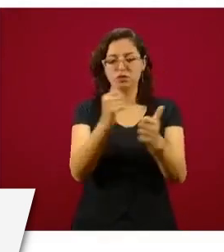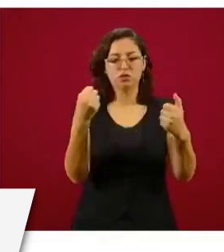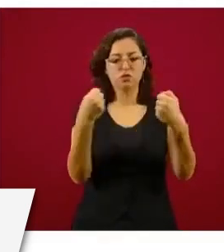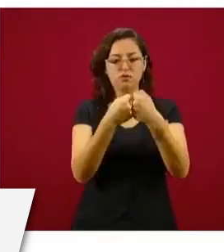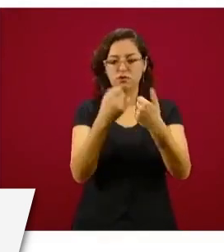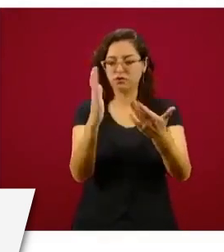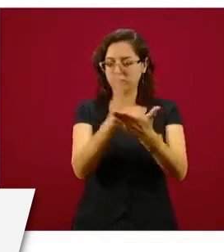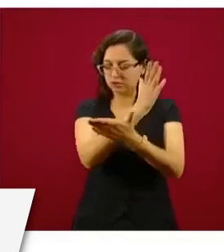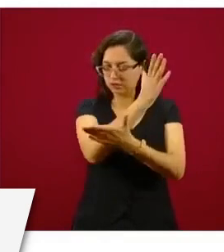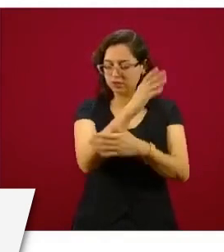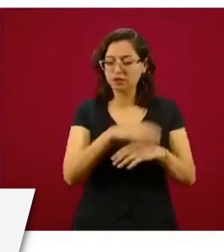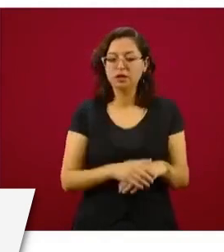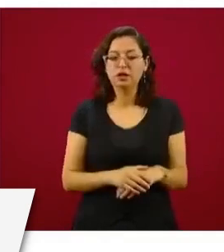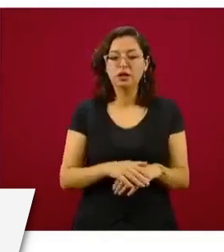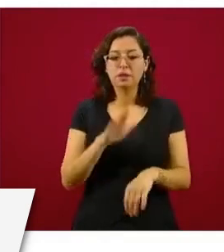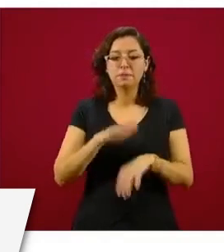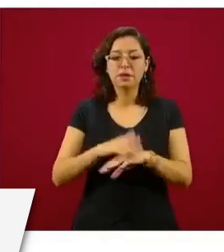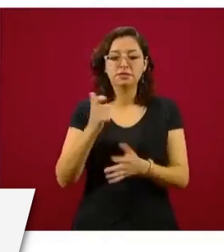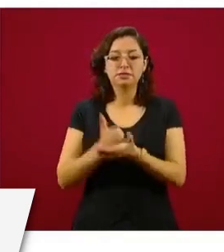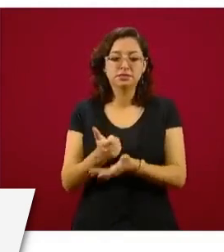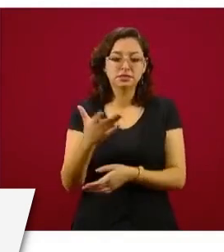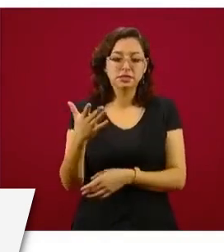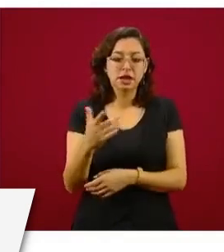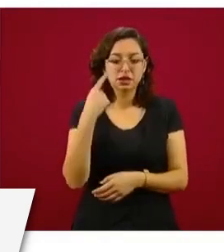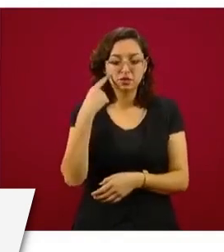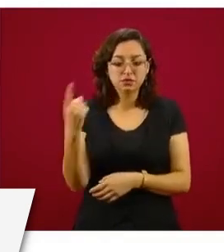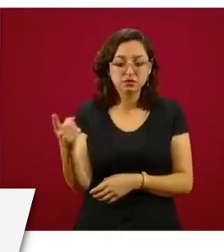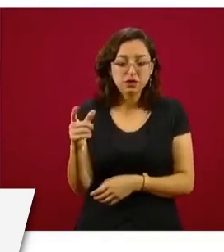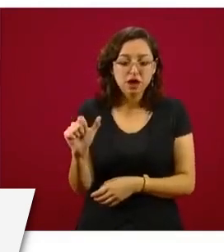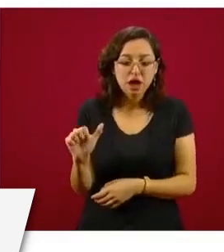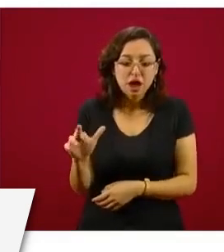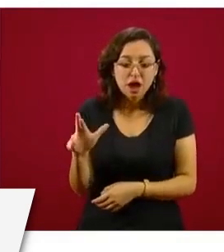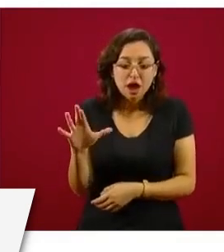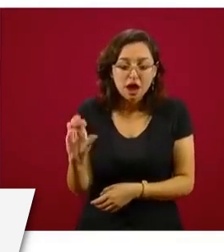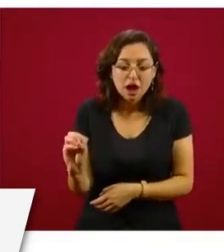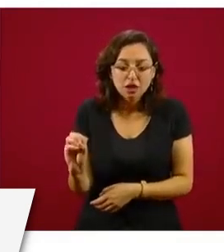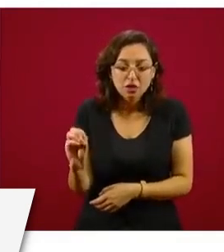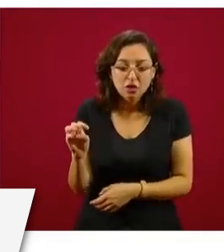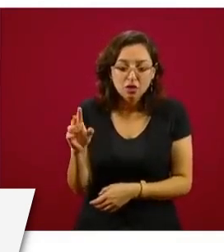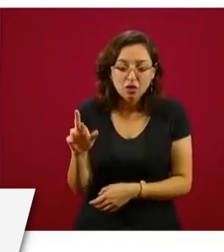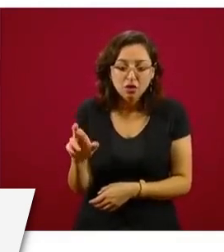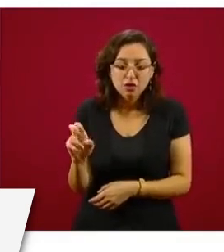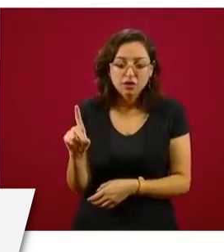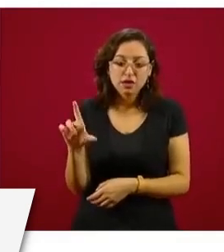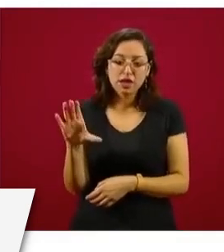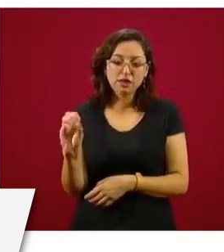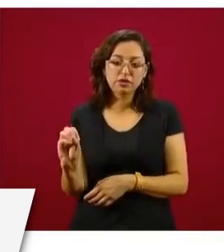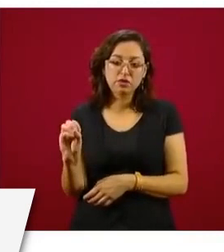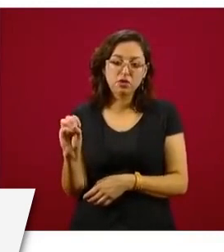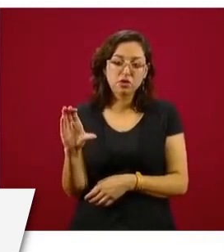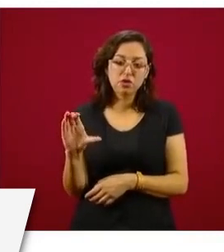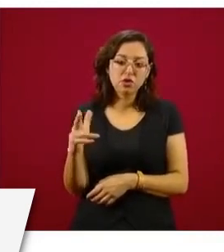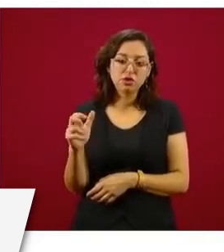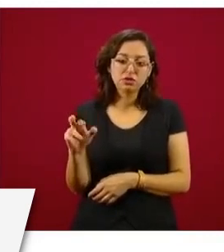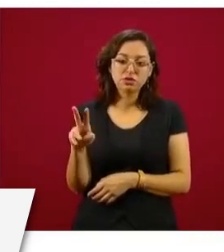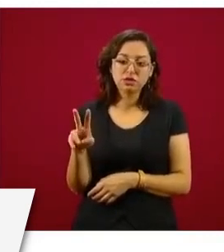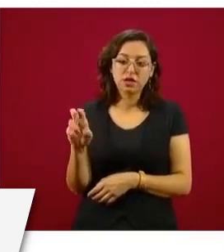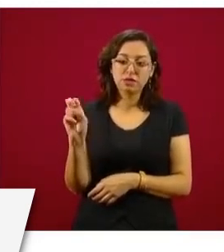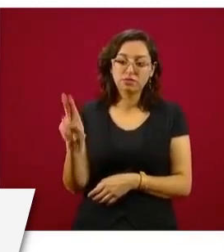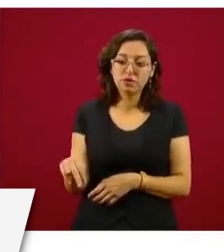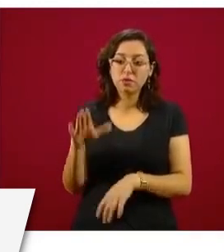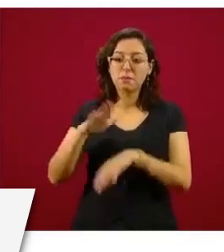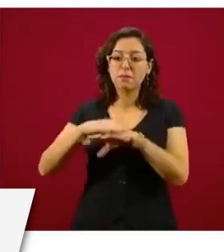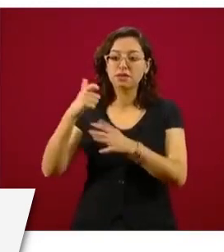es Arco, Redco y Chevron los que tienen los precios más altos, Total, G500 y ExxonMobil los que lo